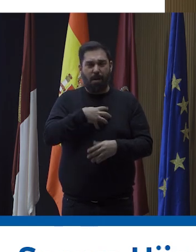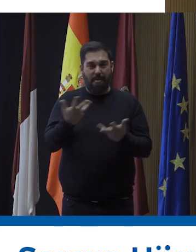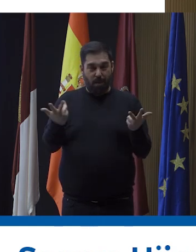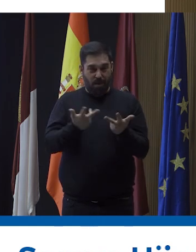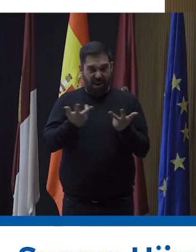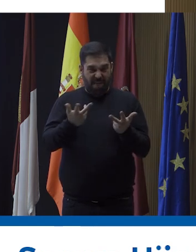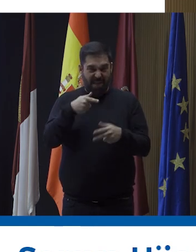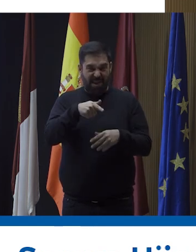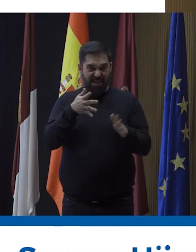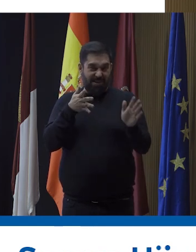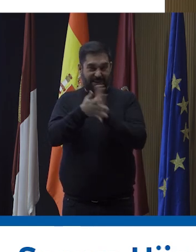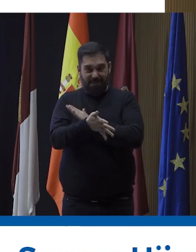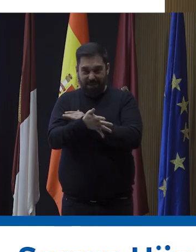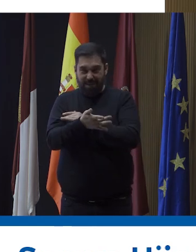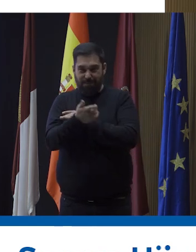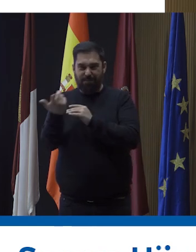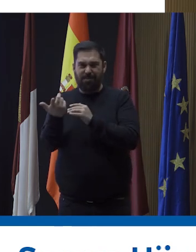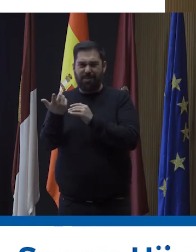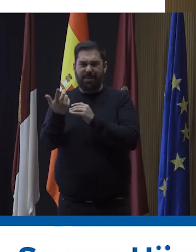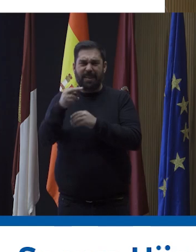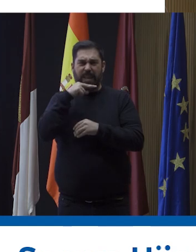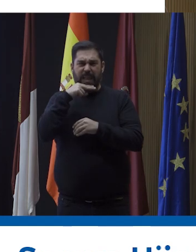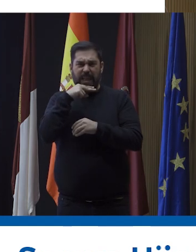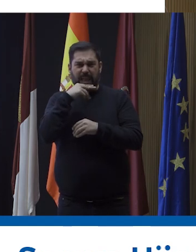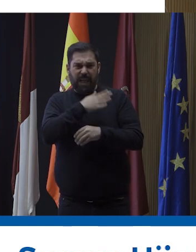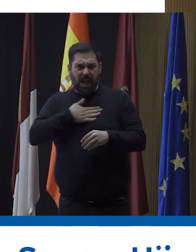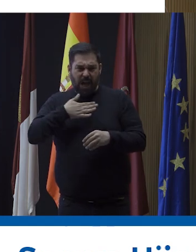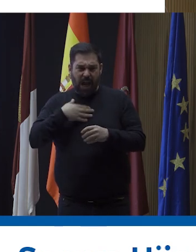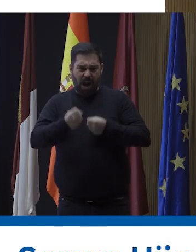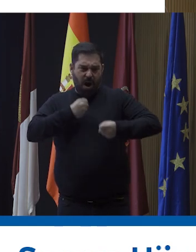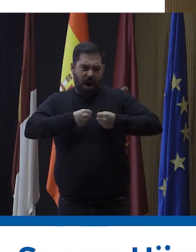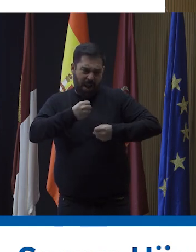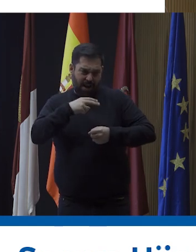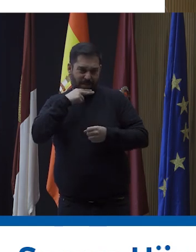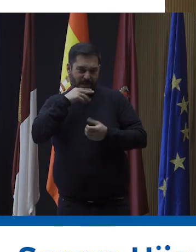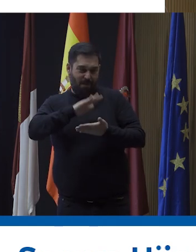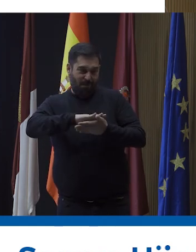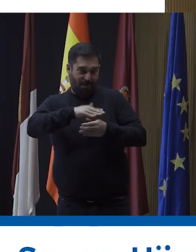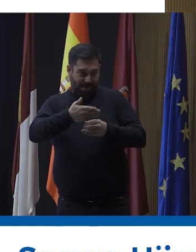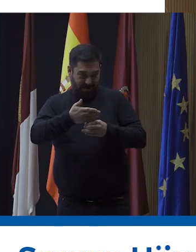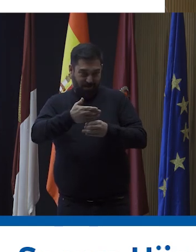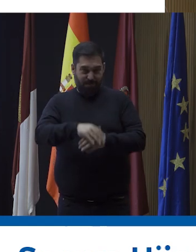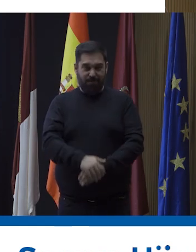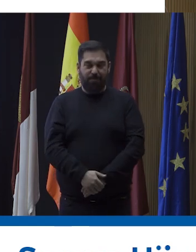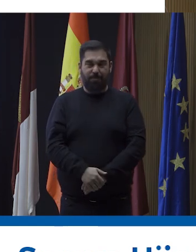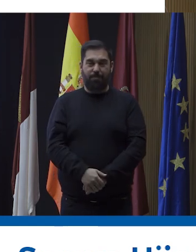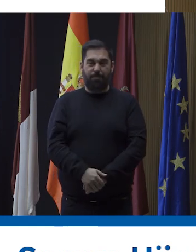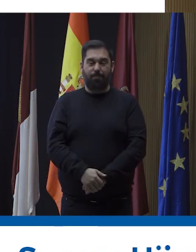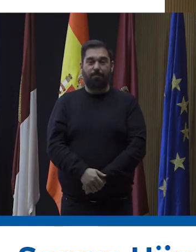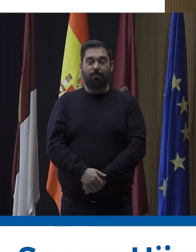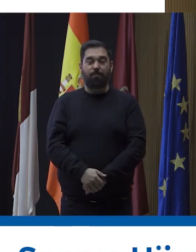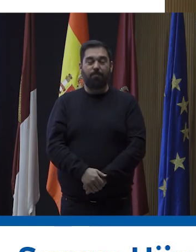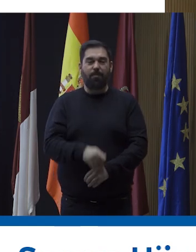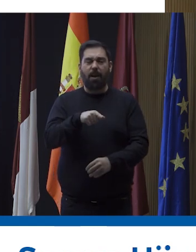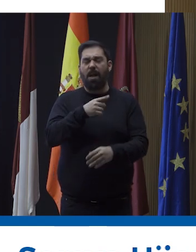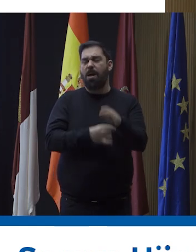da muchísimas ganas de orinar, y tenemos que ir corriendo al baño, ¿vale? Y se suele